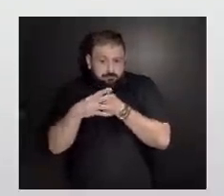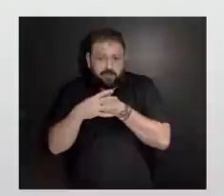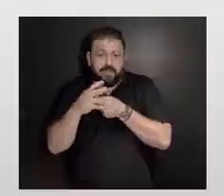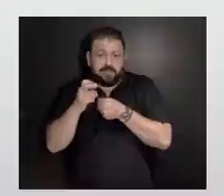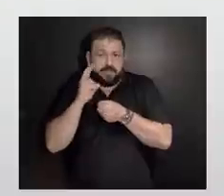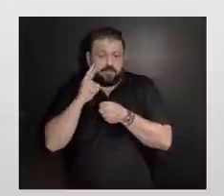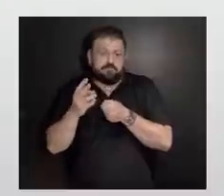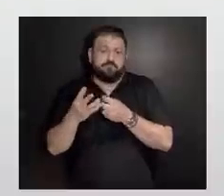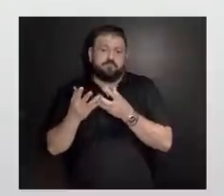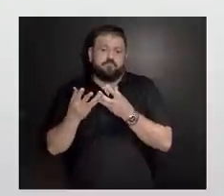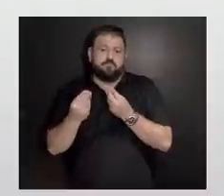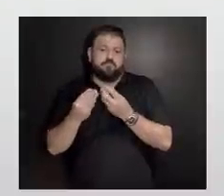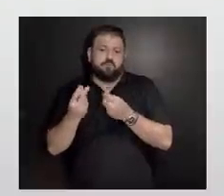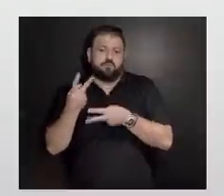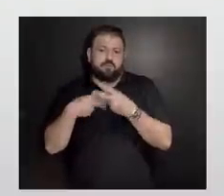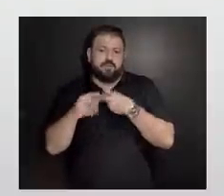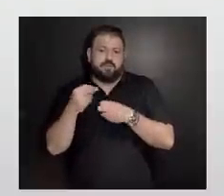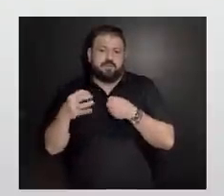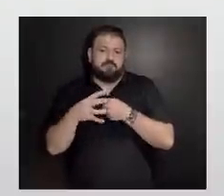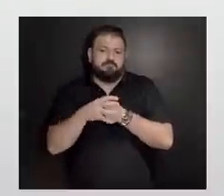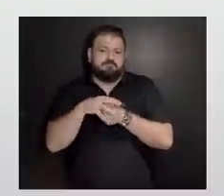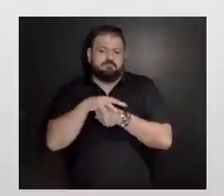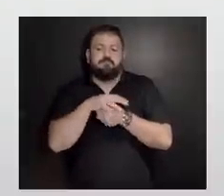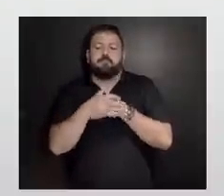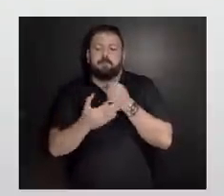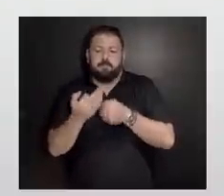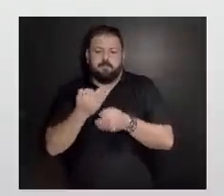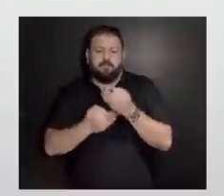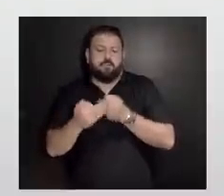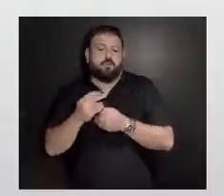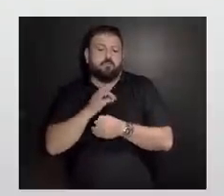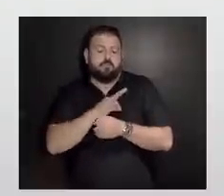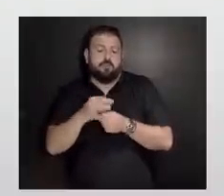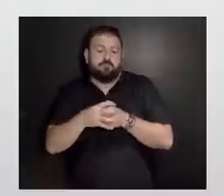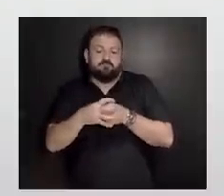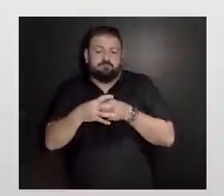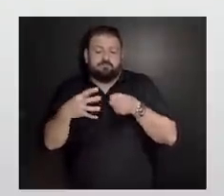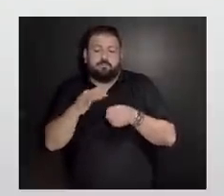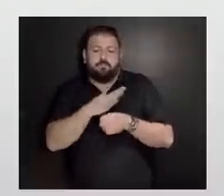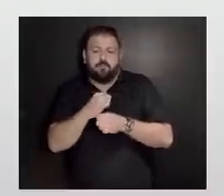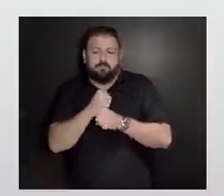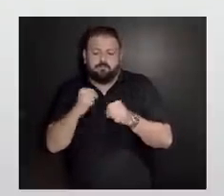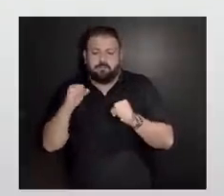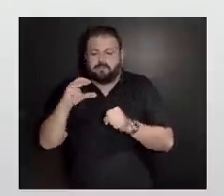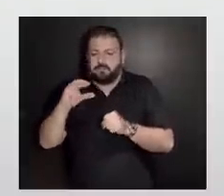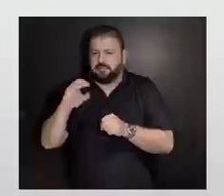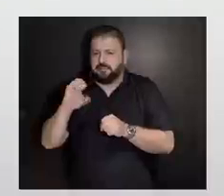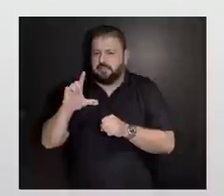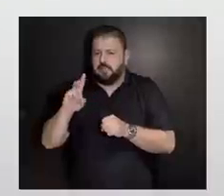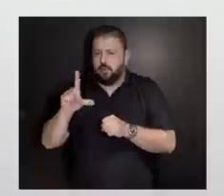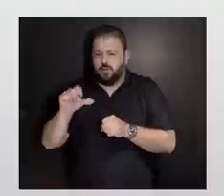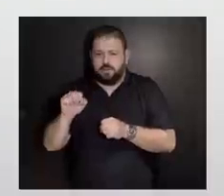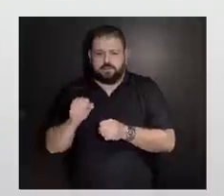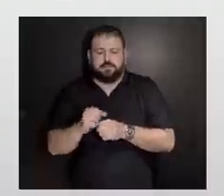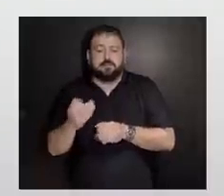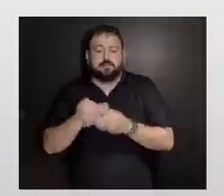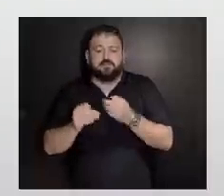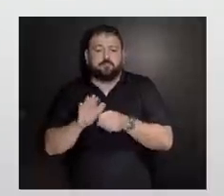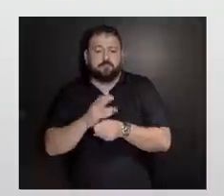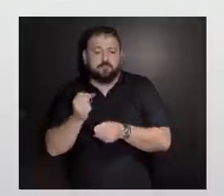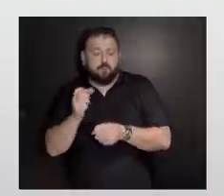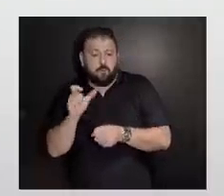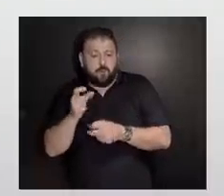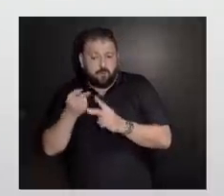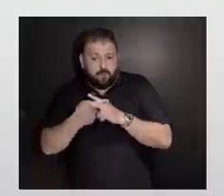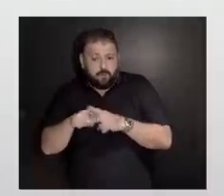se saturaría de muchos componentes y haríamos que esa célula pues explote. Entonces, para que la glucosa pueda entrar al interior de la